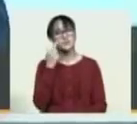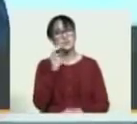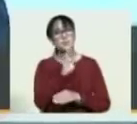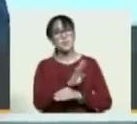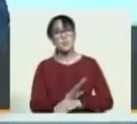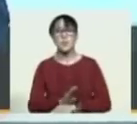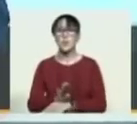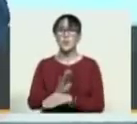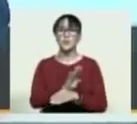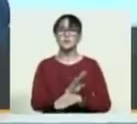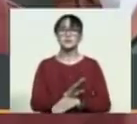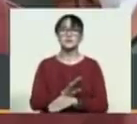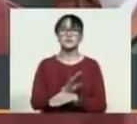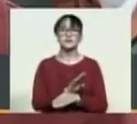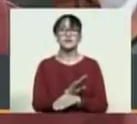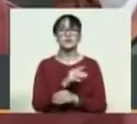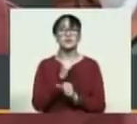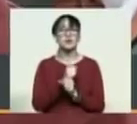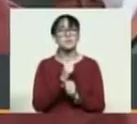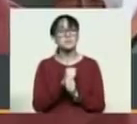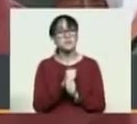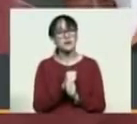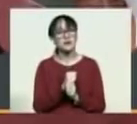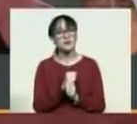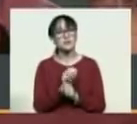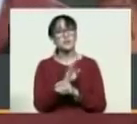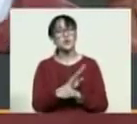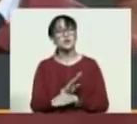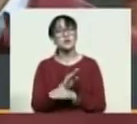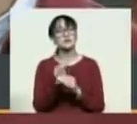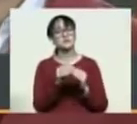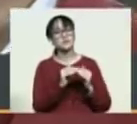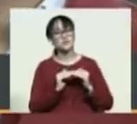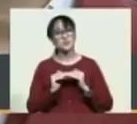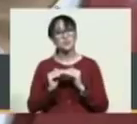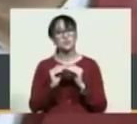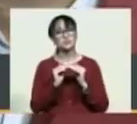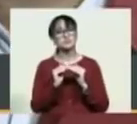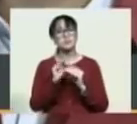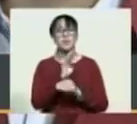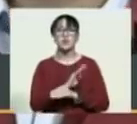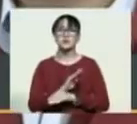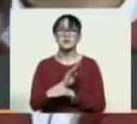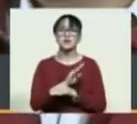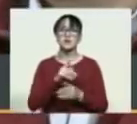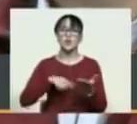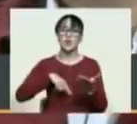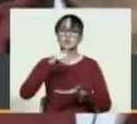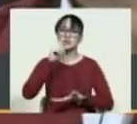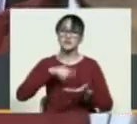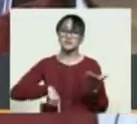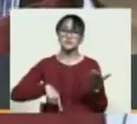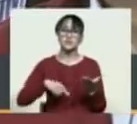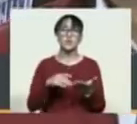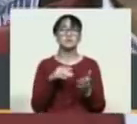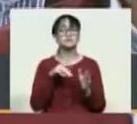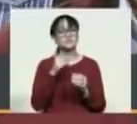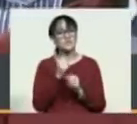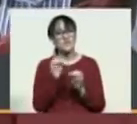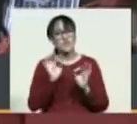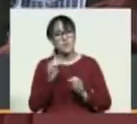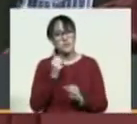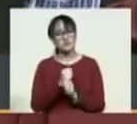protegiendo el empleo, protegiendo la estabilidad, protegiendo la contratación colectiva, las condiciones de